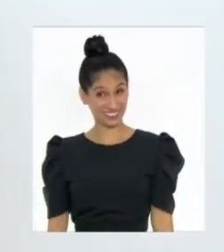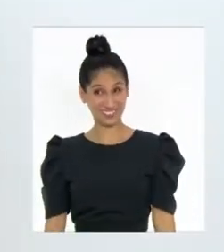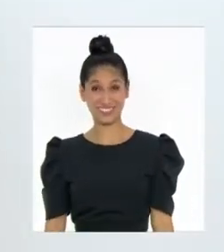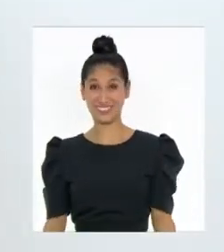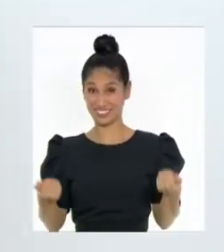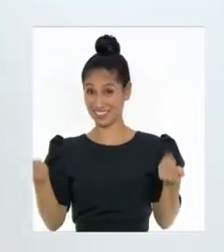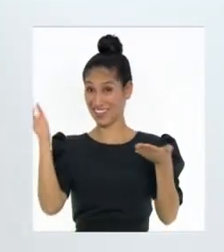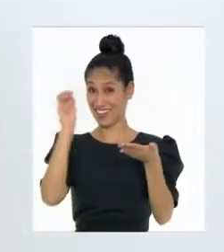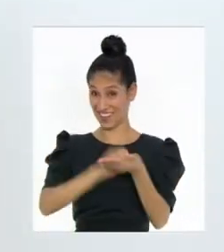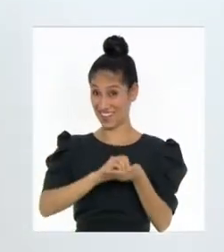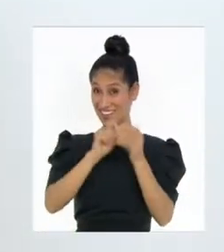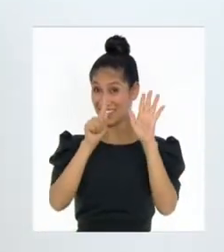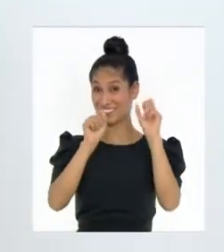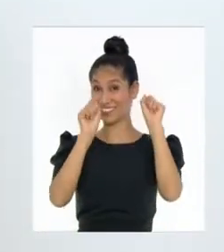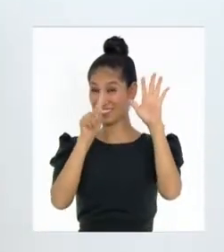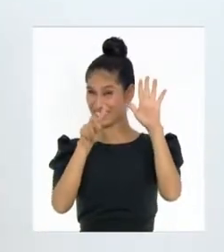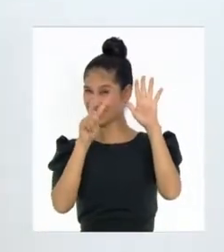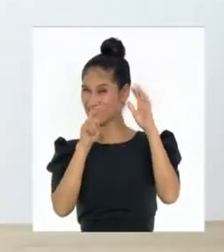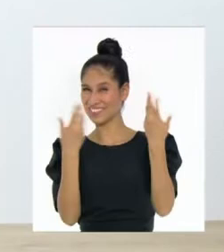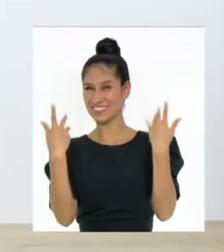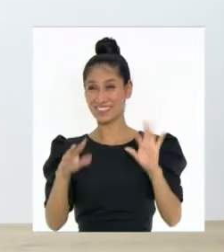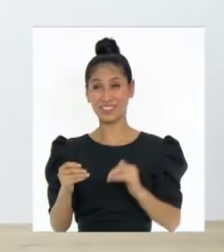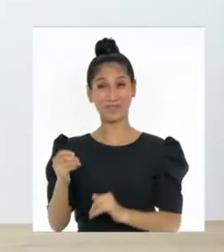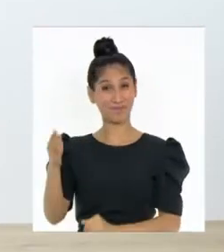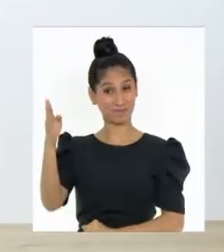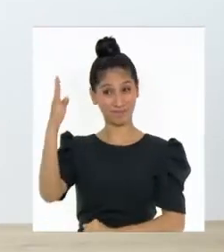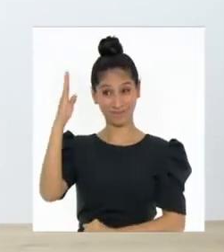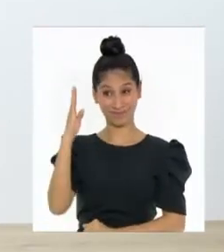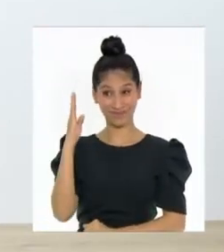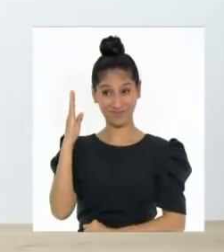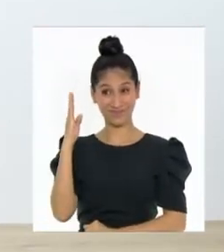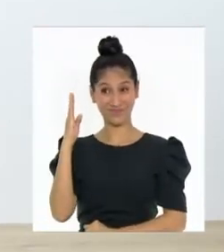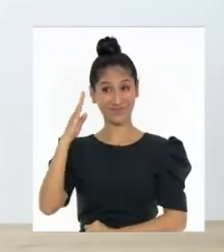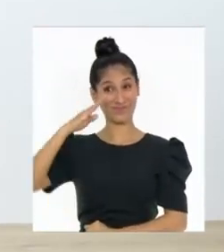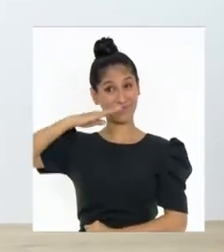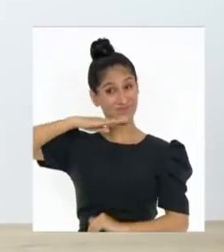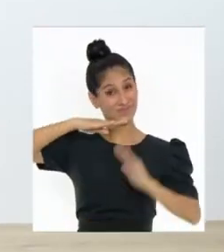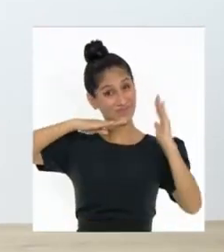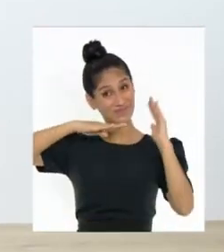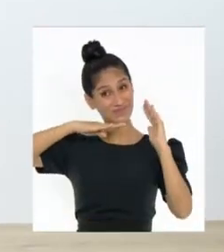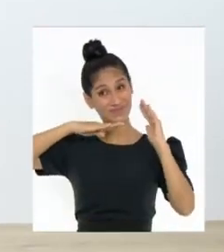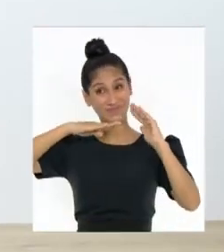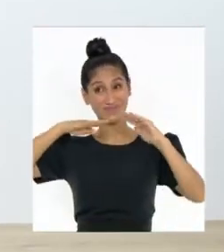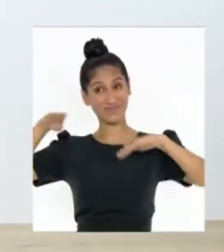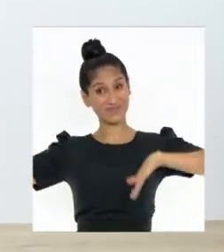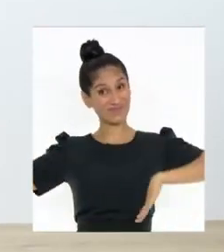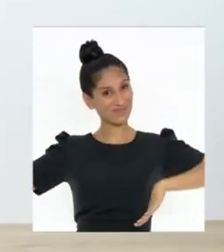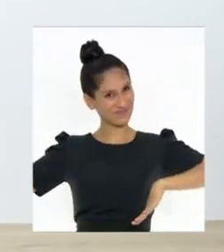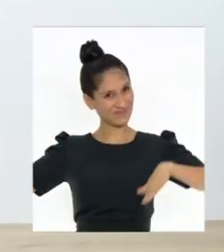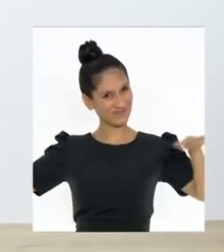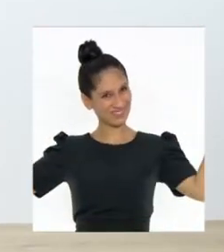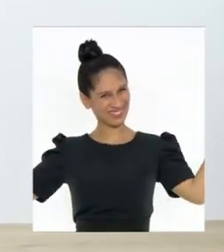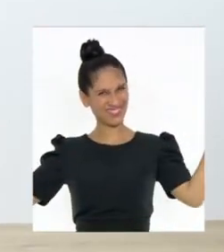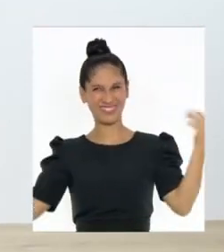6, una vez más, 7, va. Y 1, 2, 3, 4.